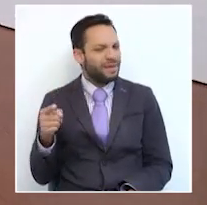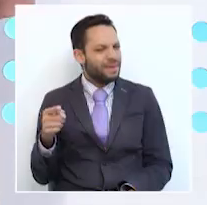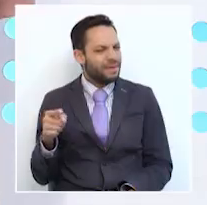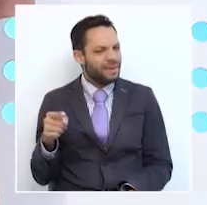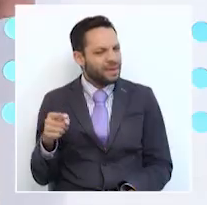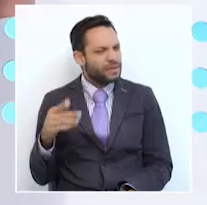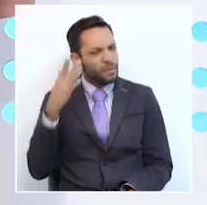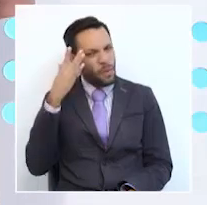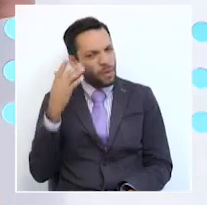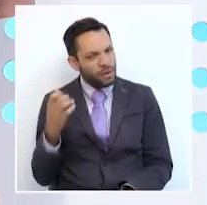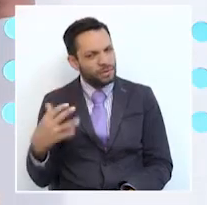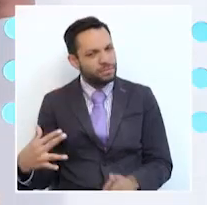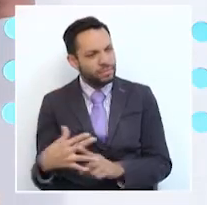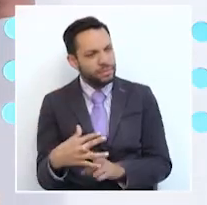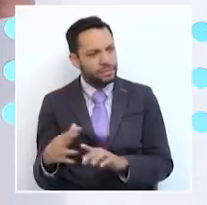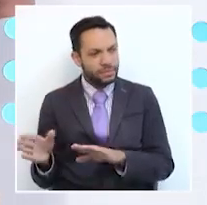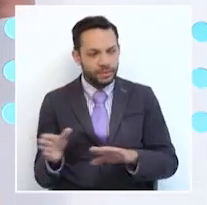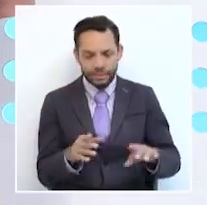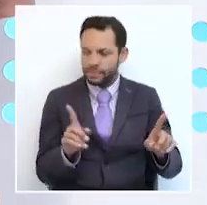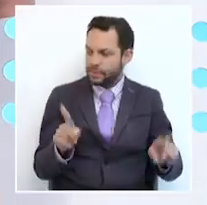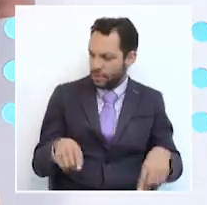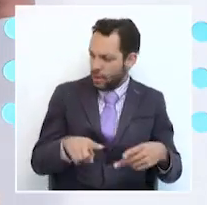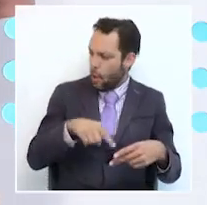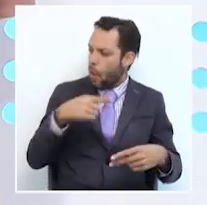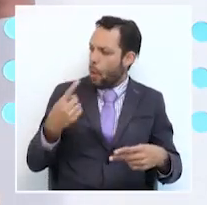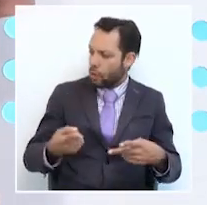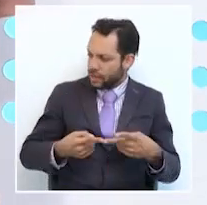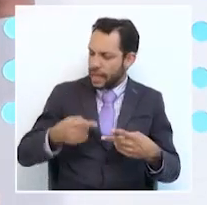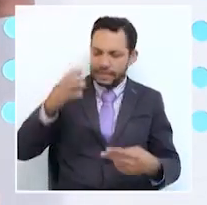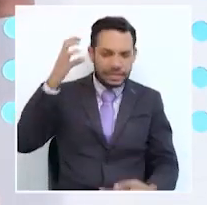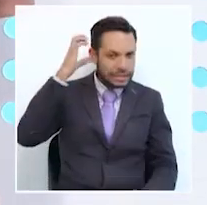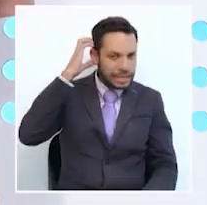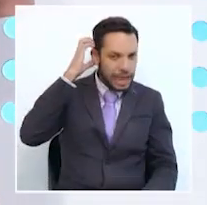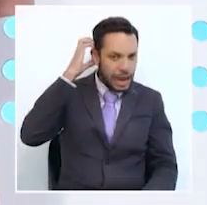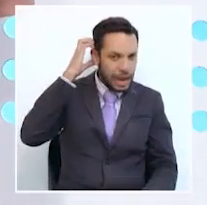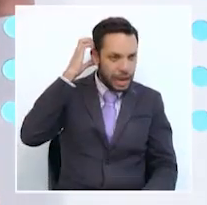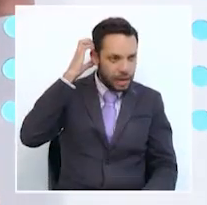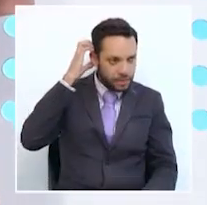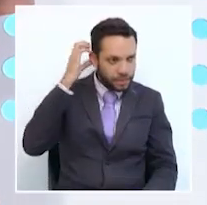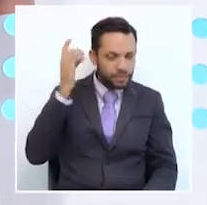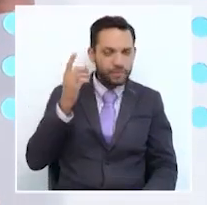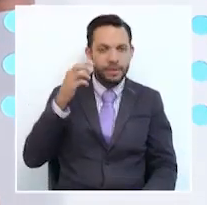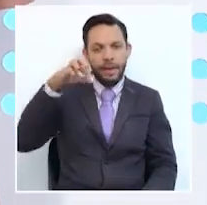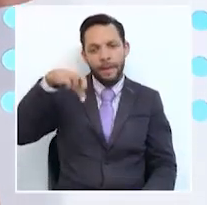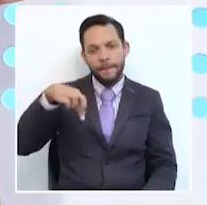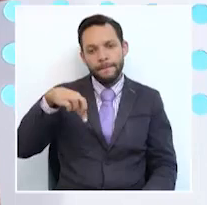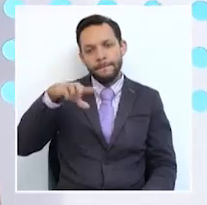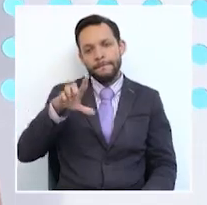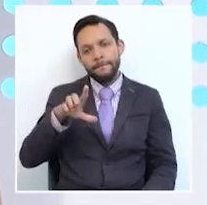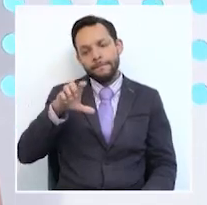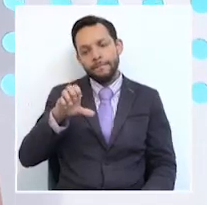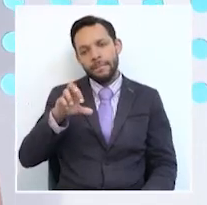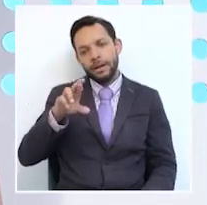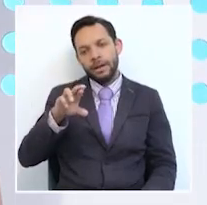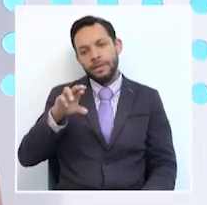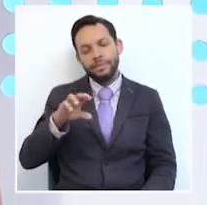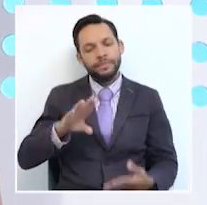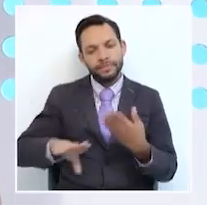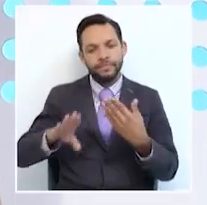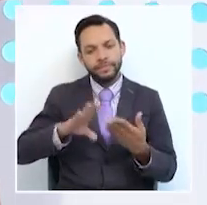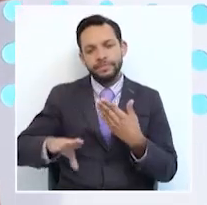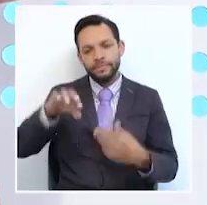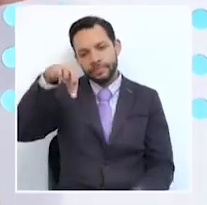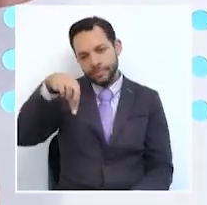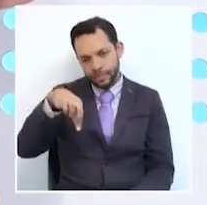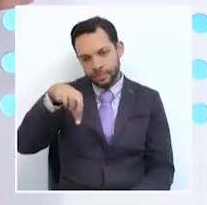y ahorita usted tiene otra el cerebro para que la busque también que la isquemia cerebral derrame pleural vamos a irnos para el